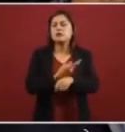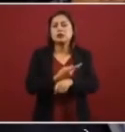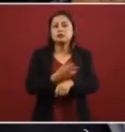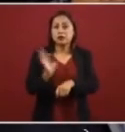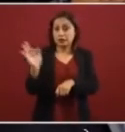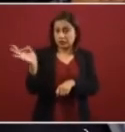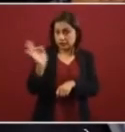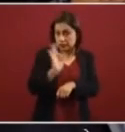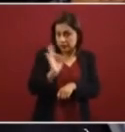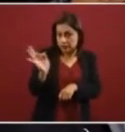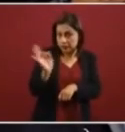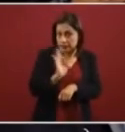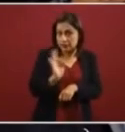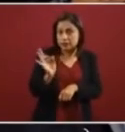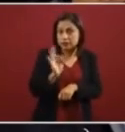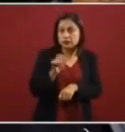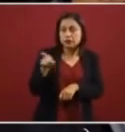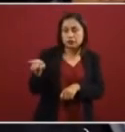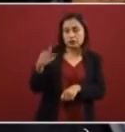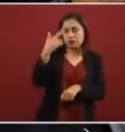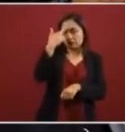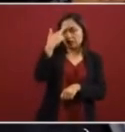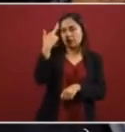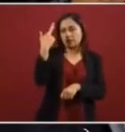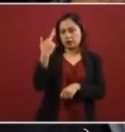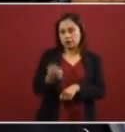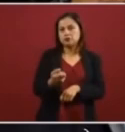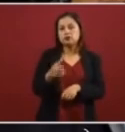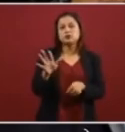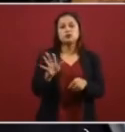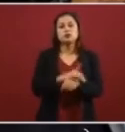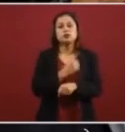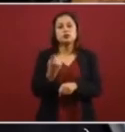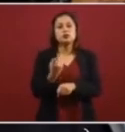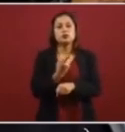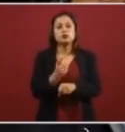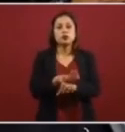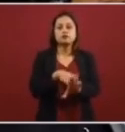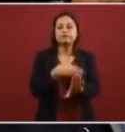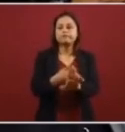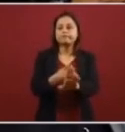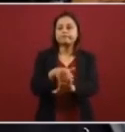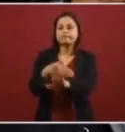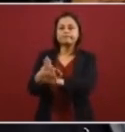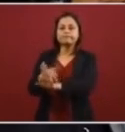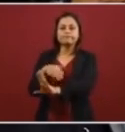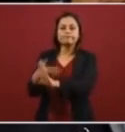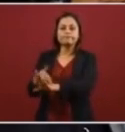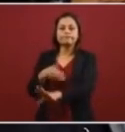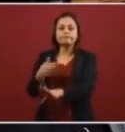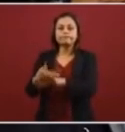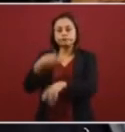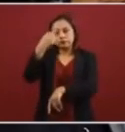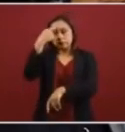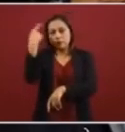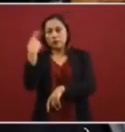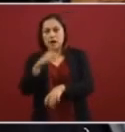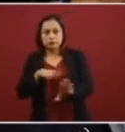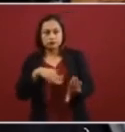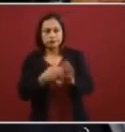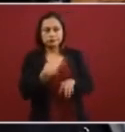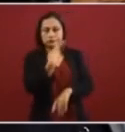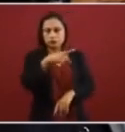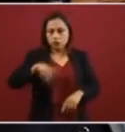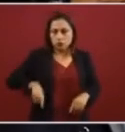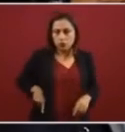dando la violencia para crear un mayor conflicto dentro del gobierno que usted encabeza o bueno porque